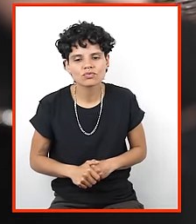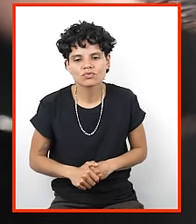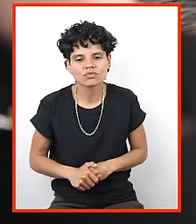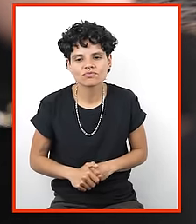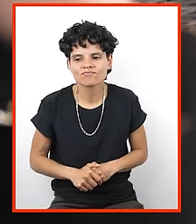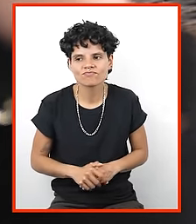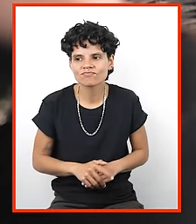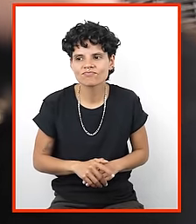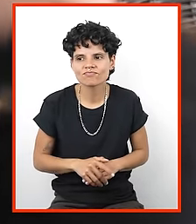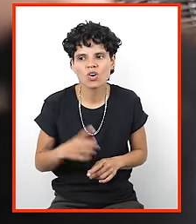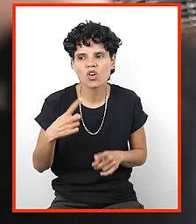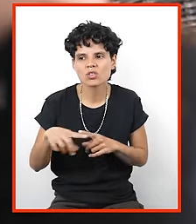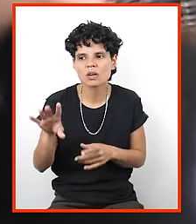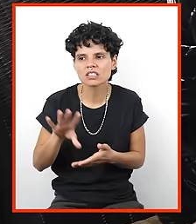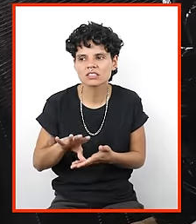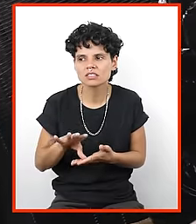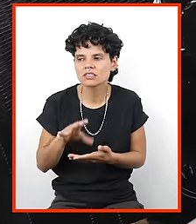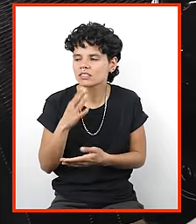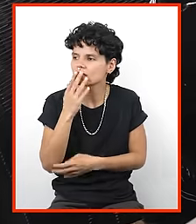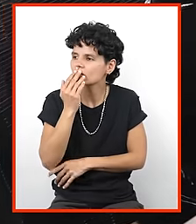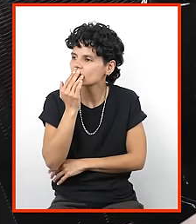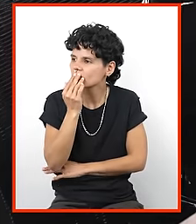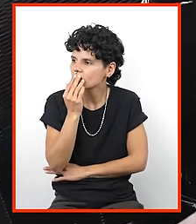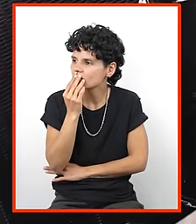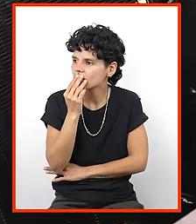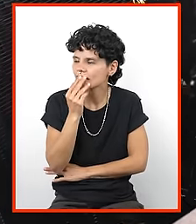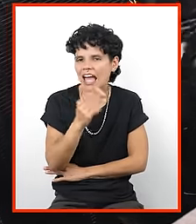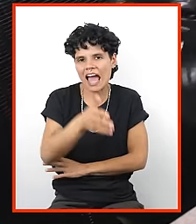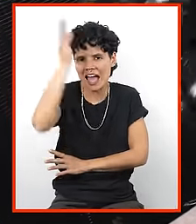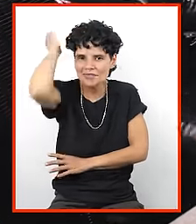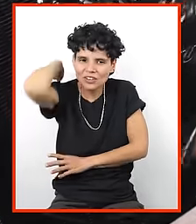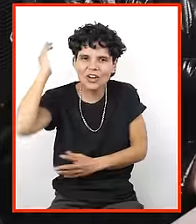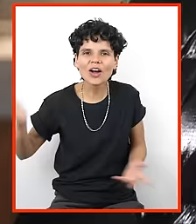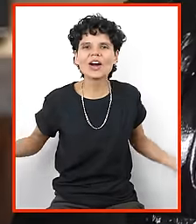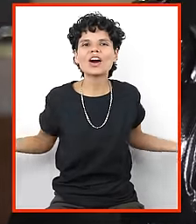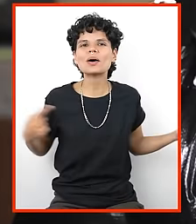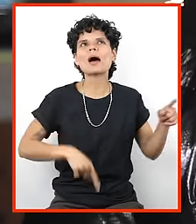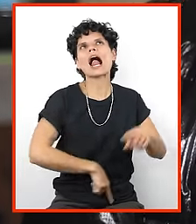no es chileno. Chuta, pero ya te fuiste.